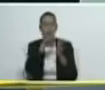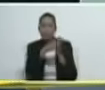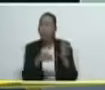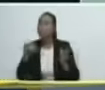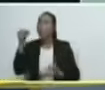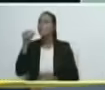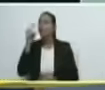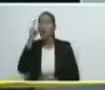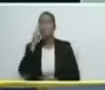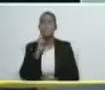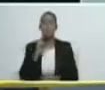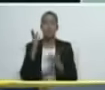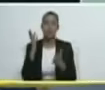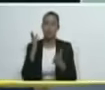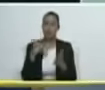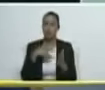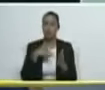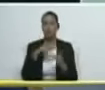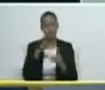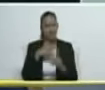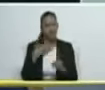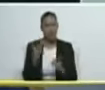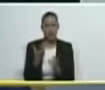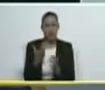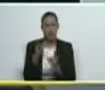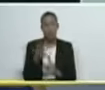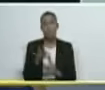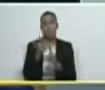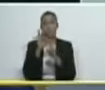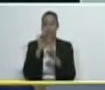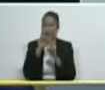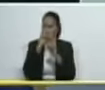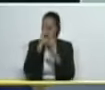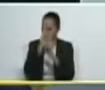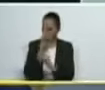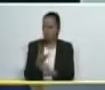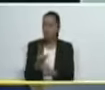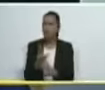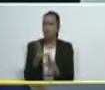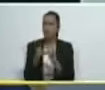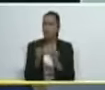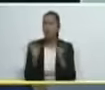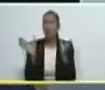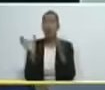Y de manera especial yo quiero reconocer en cada generación